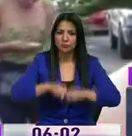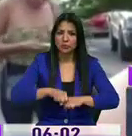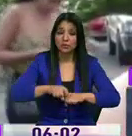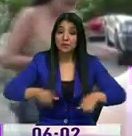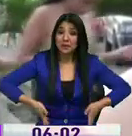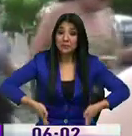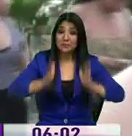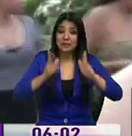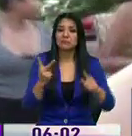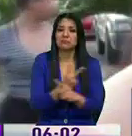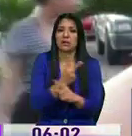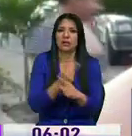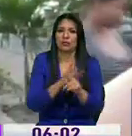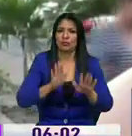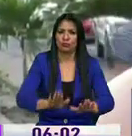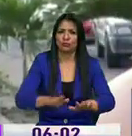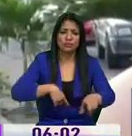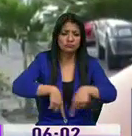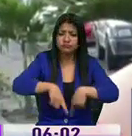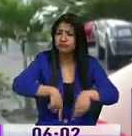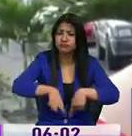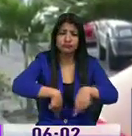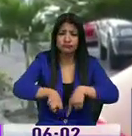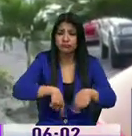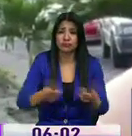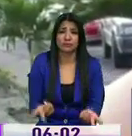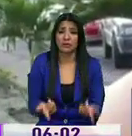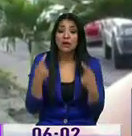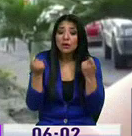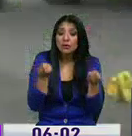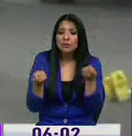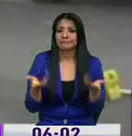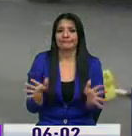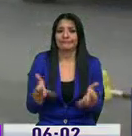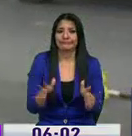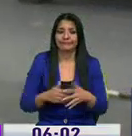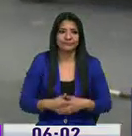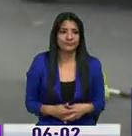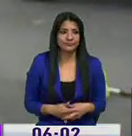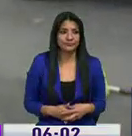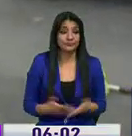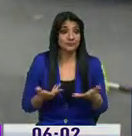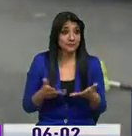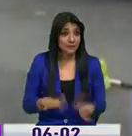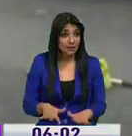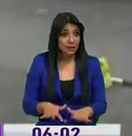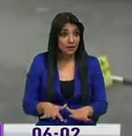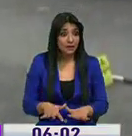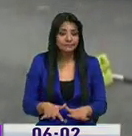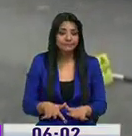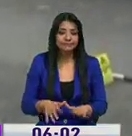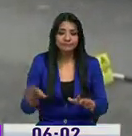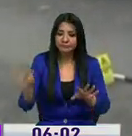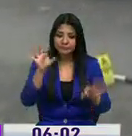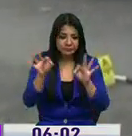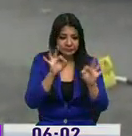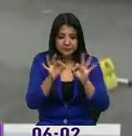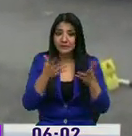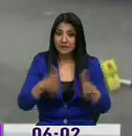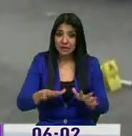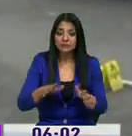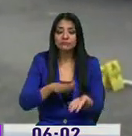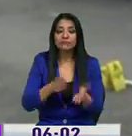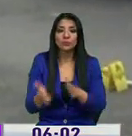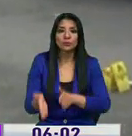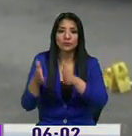peligroso porque aunque es como una autopista aquí no hay control no hay nada luego del levantamiento de ley el cadáver fue llevado a la morgue